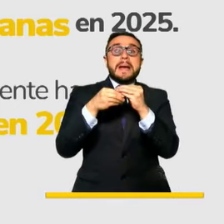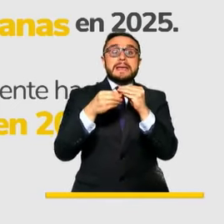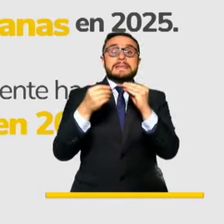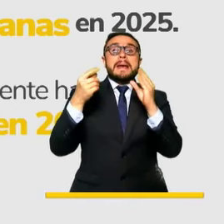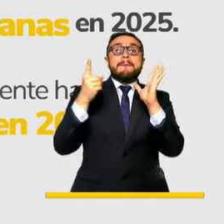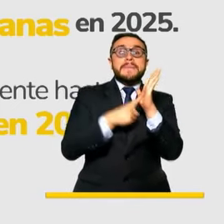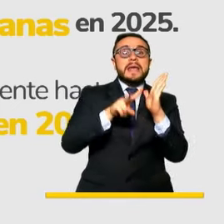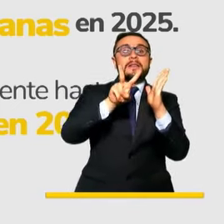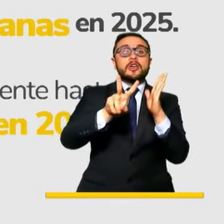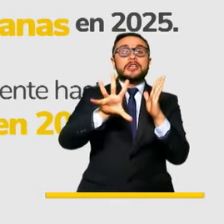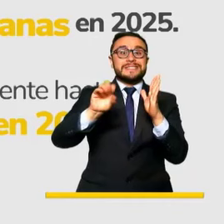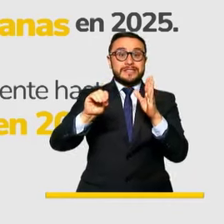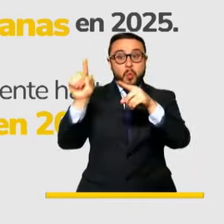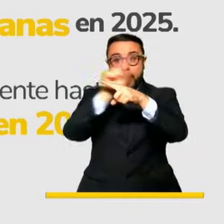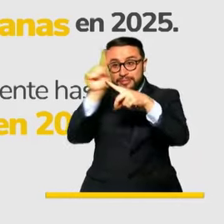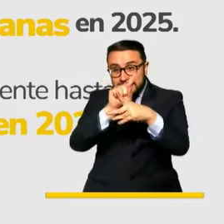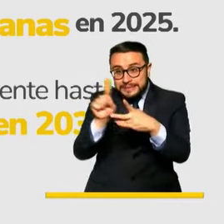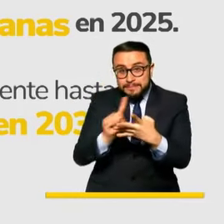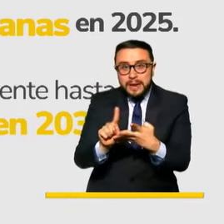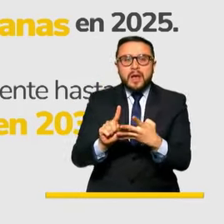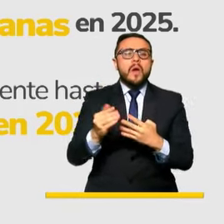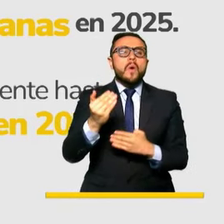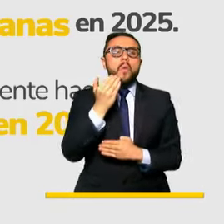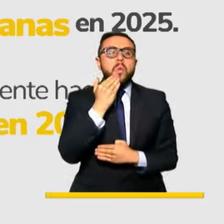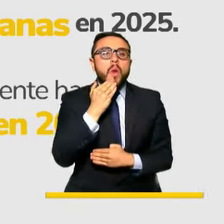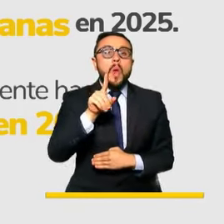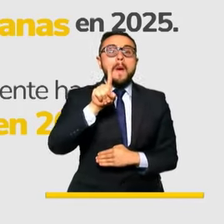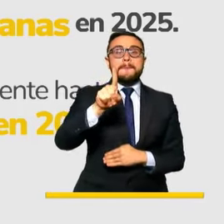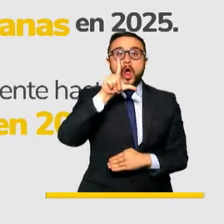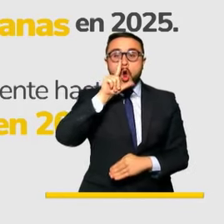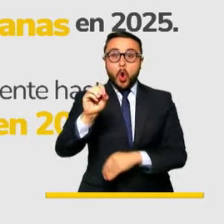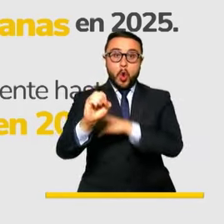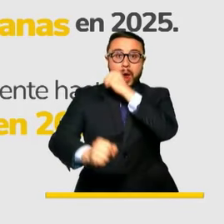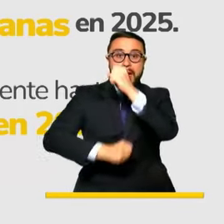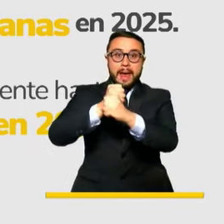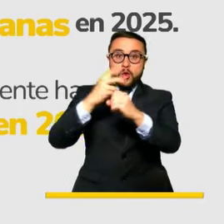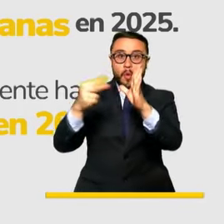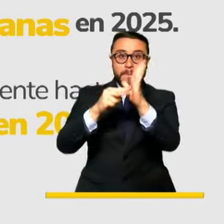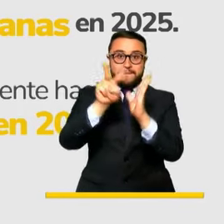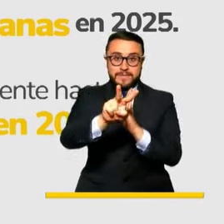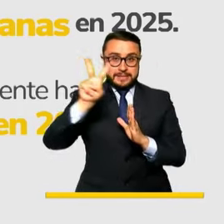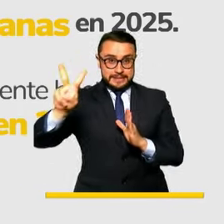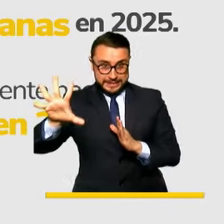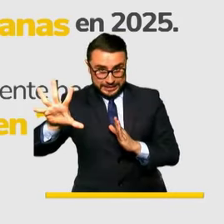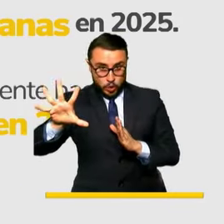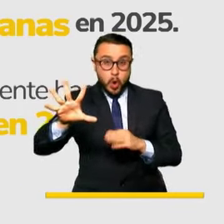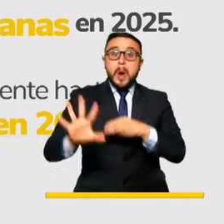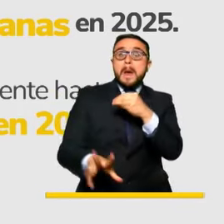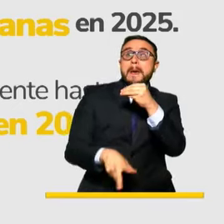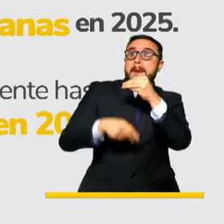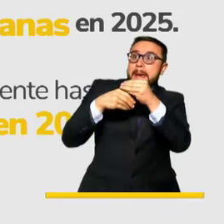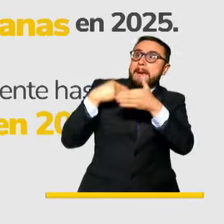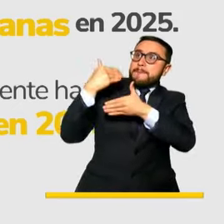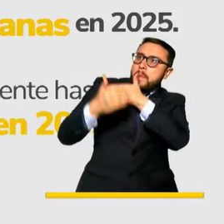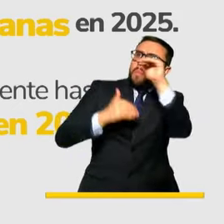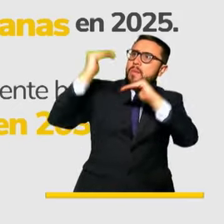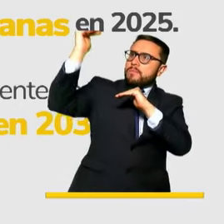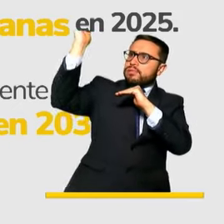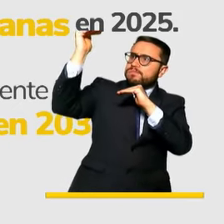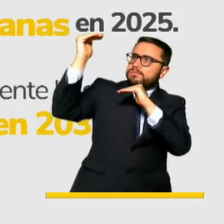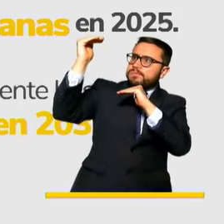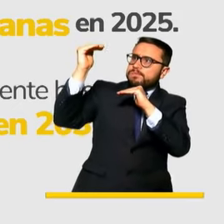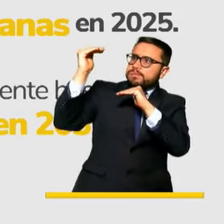cincuenta semanas el primero de julio del dos mil veinticinco. Y seguirá decreciendo gradualmente